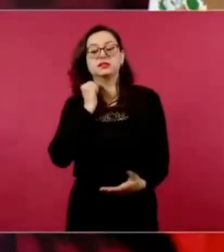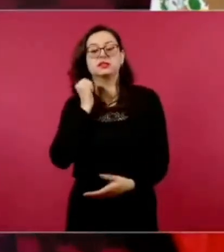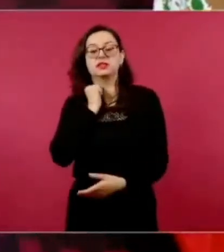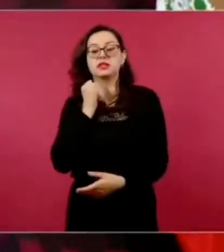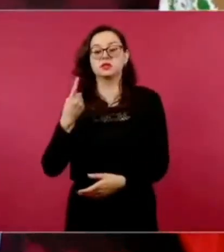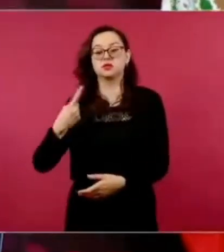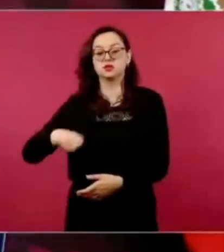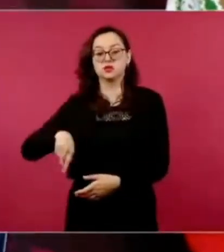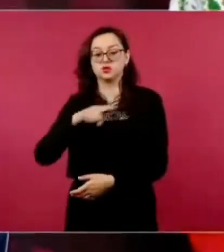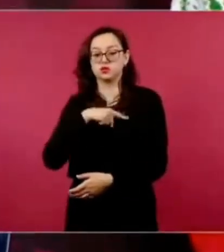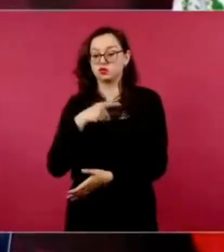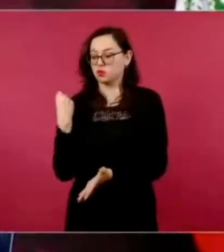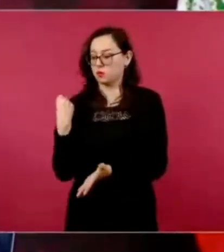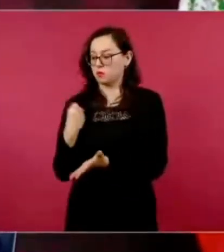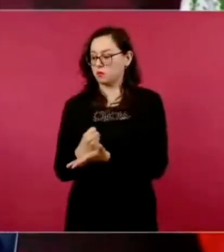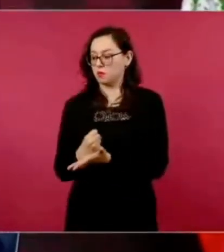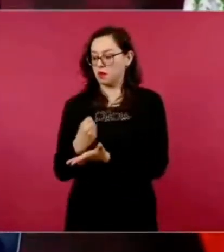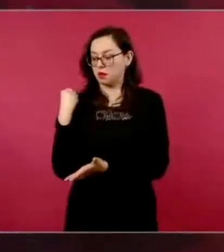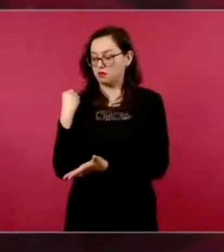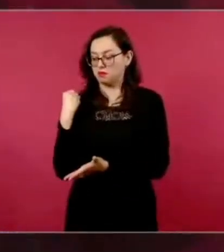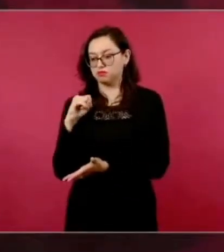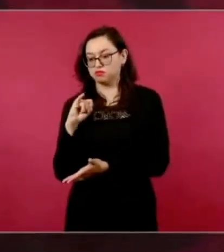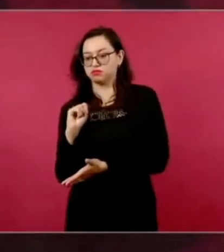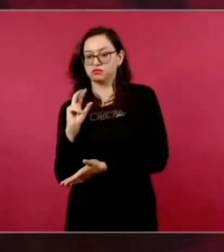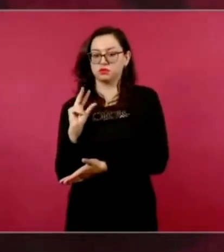Bueno, se tiene la mayoría.